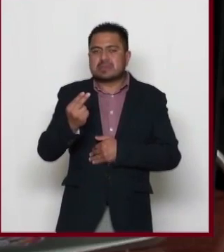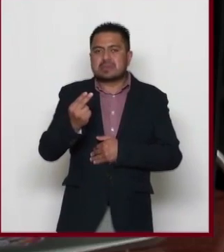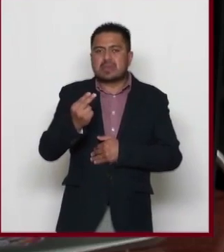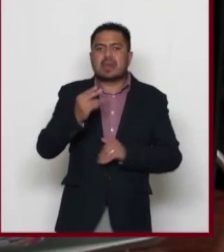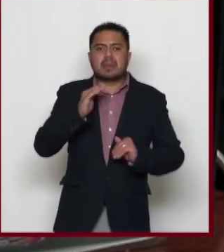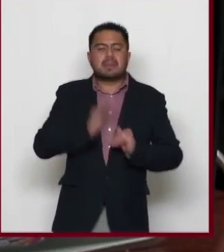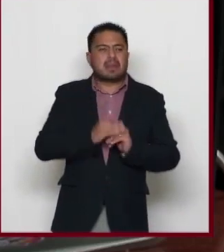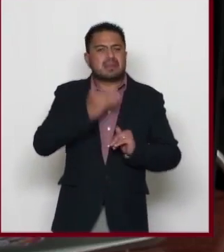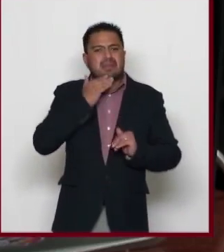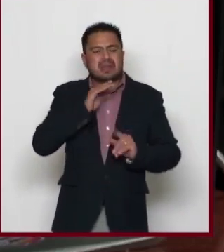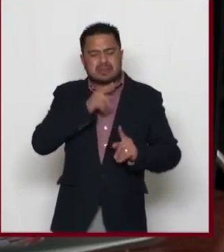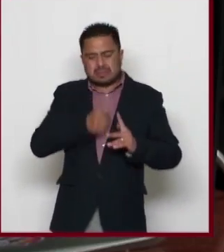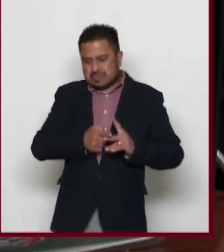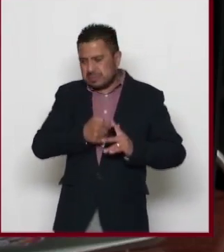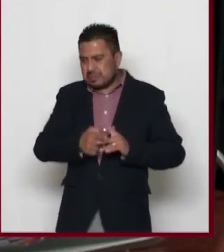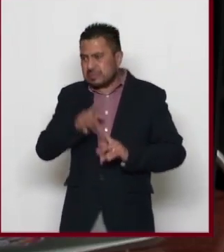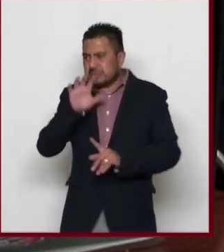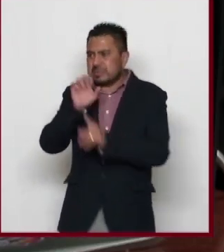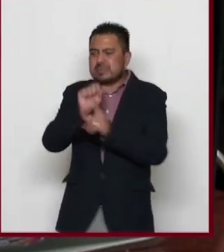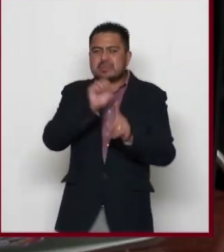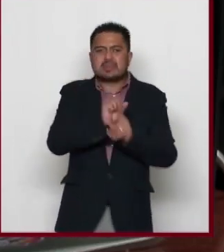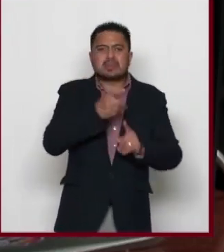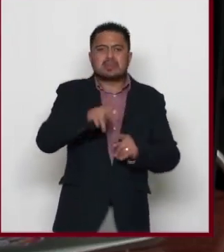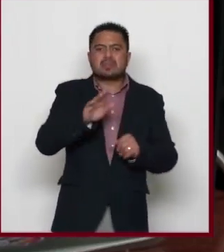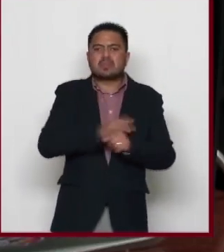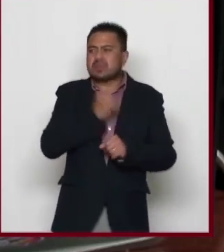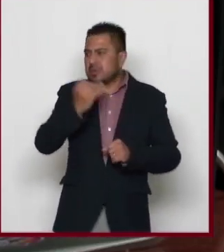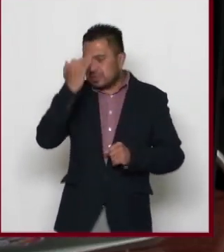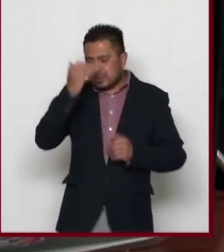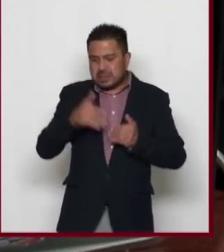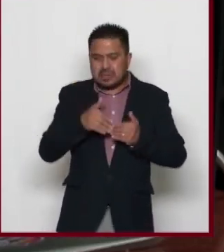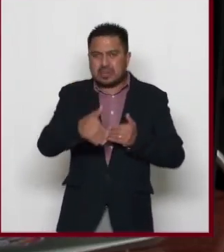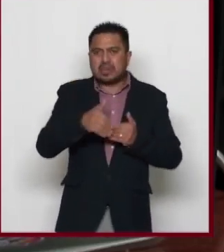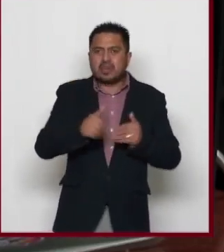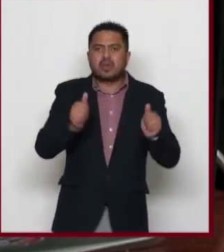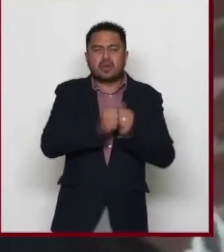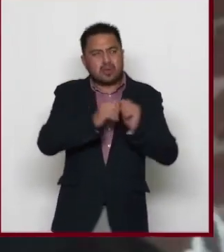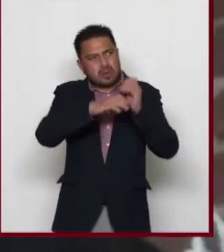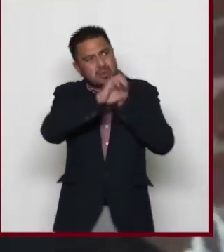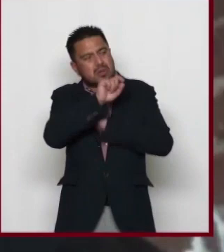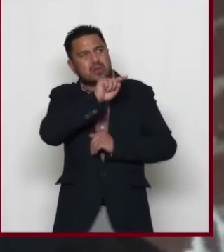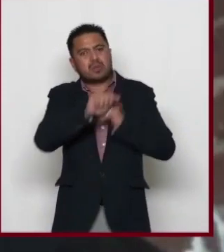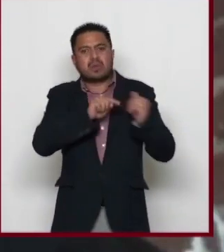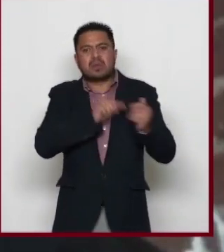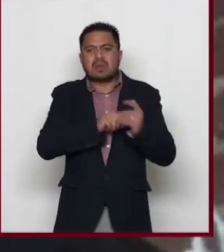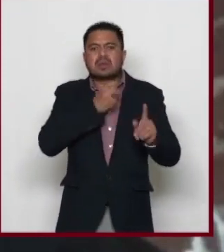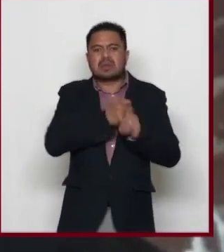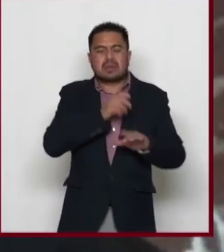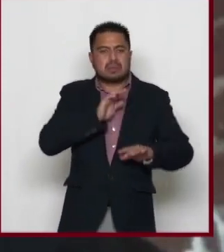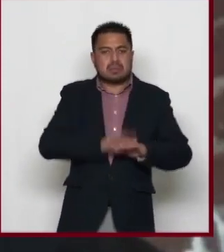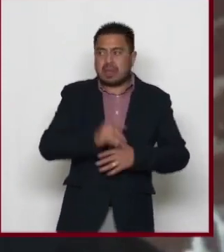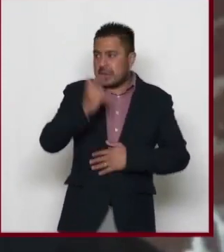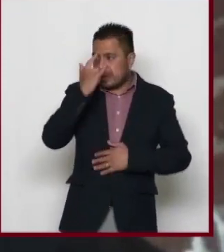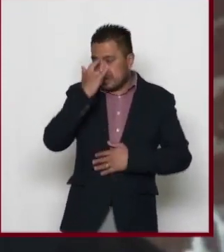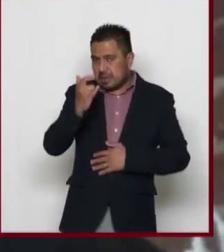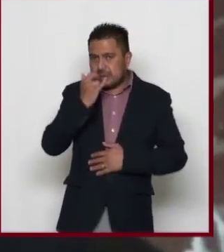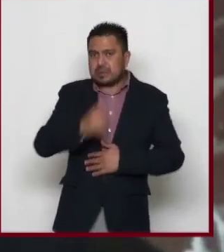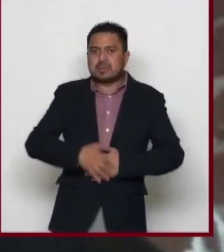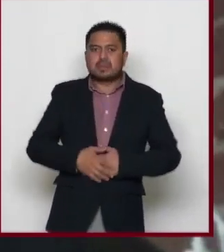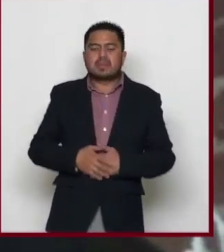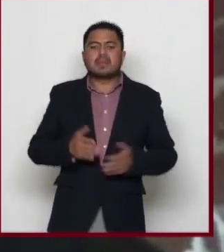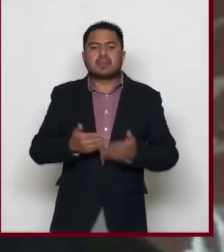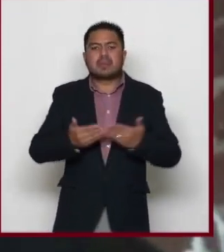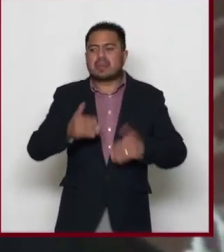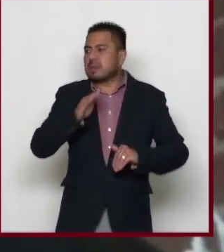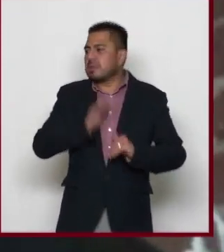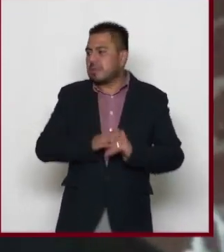también. Ahí sí necesita uno hacer unos muy buenos cálculos porque el tiempecito de observación en un telescopio en el